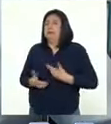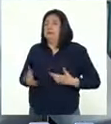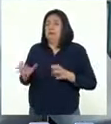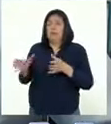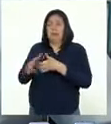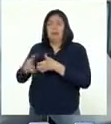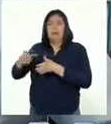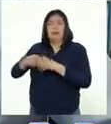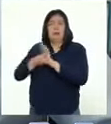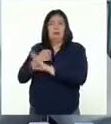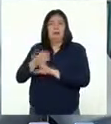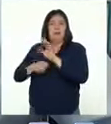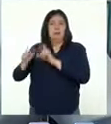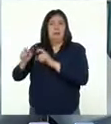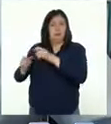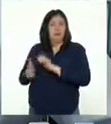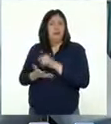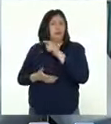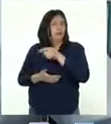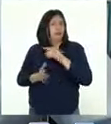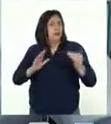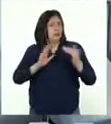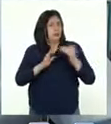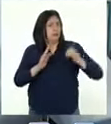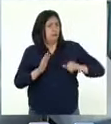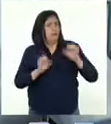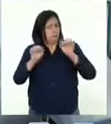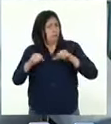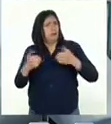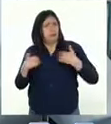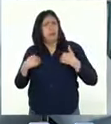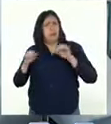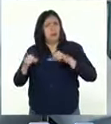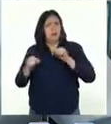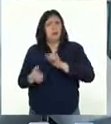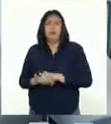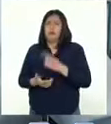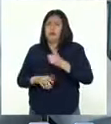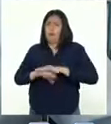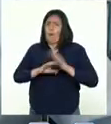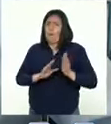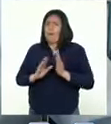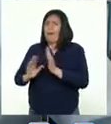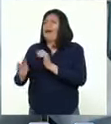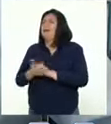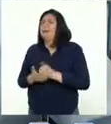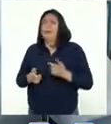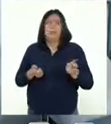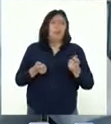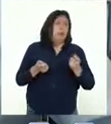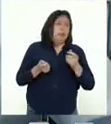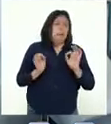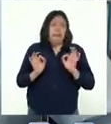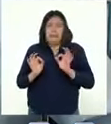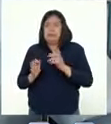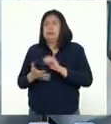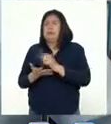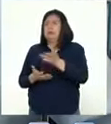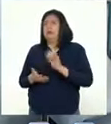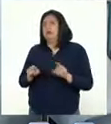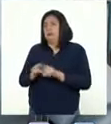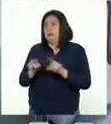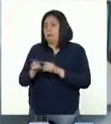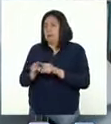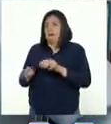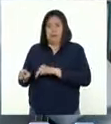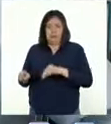Comité de Defensa Civil. Y las municipalidades también deben de tener un plan de gestión de riesgos. Además, por supuesto, están